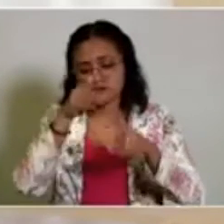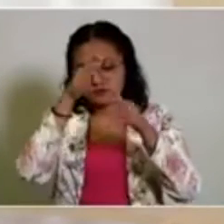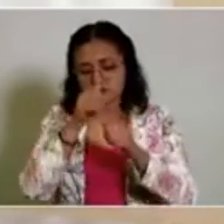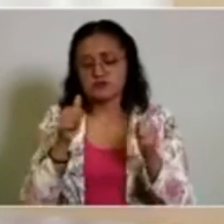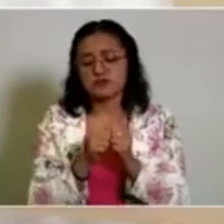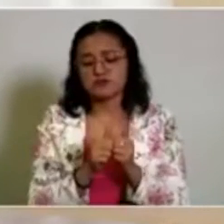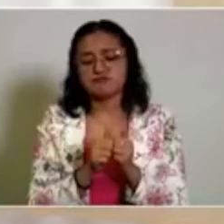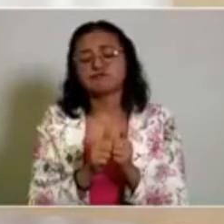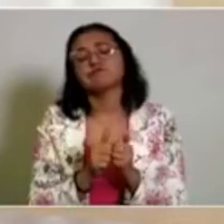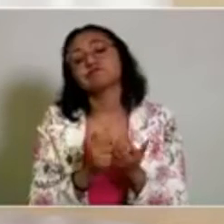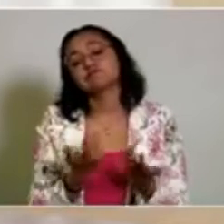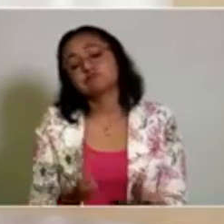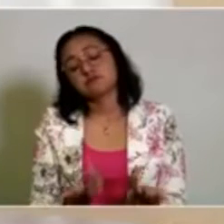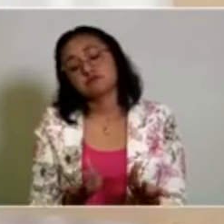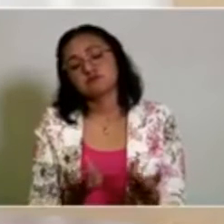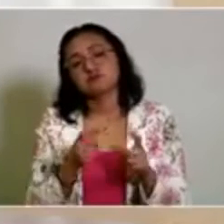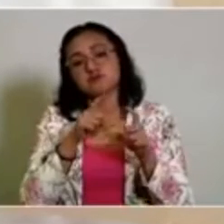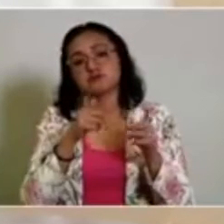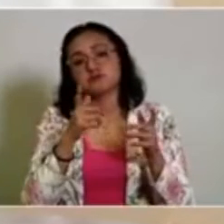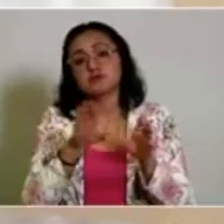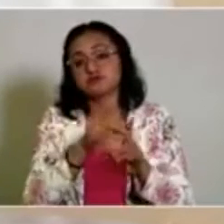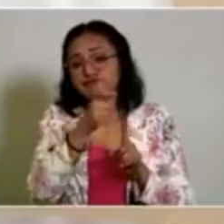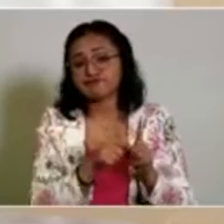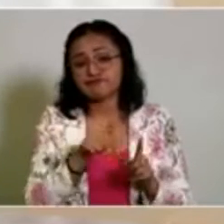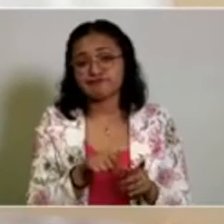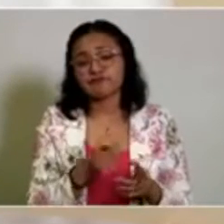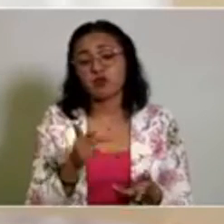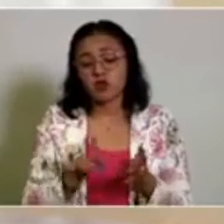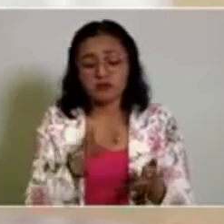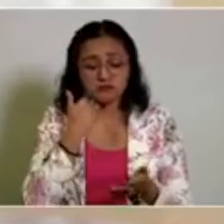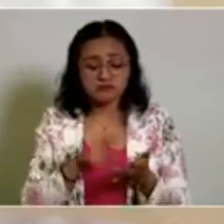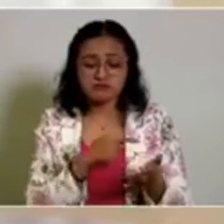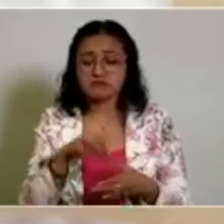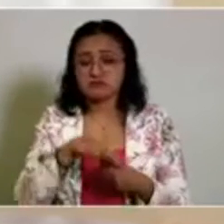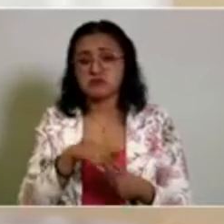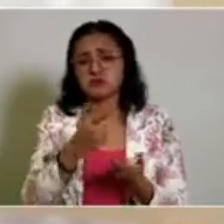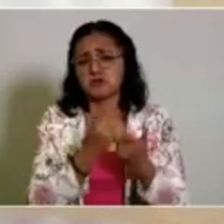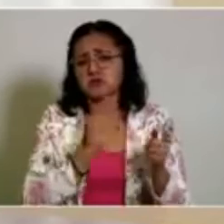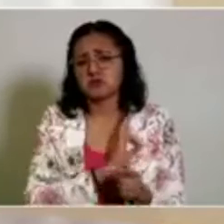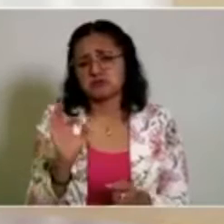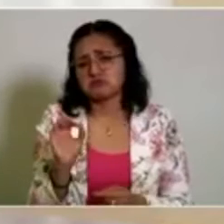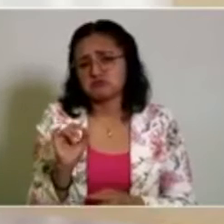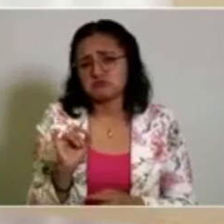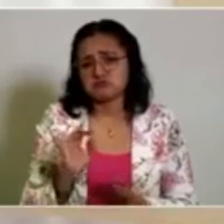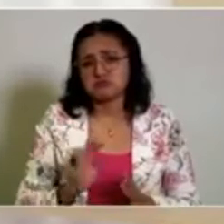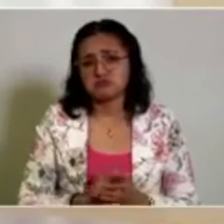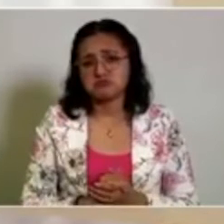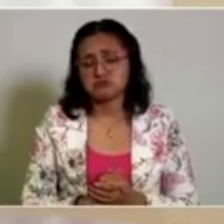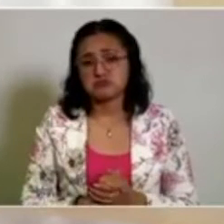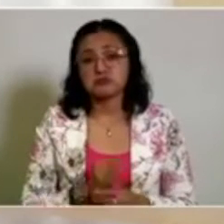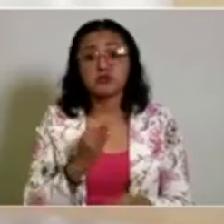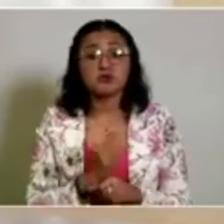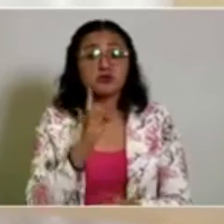la figura de la reelección es un derecho que puede ejercerse de manera libre yo